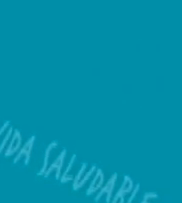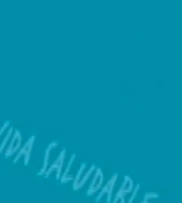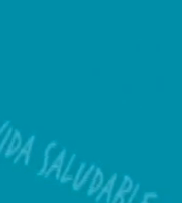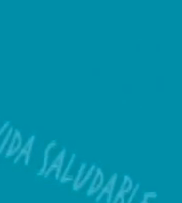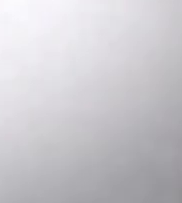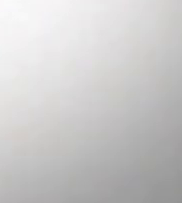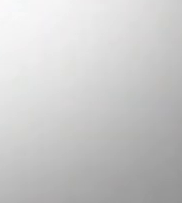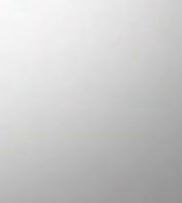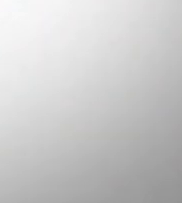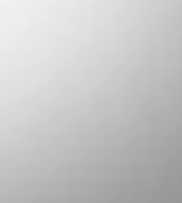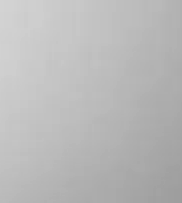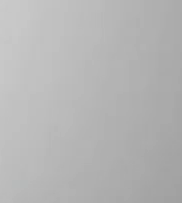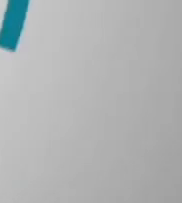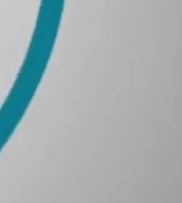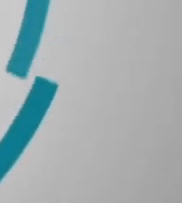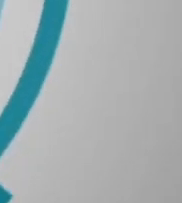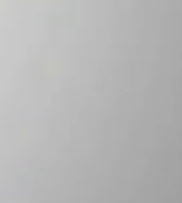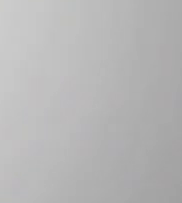¡Gracias!